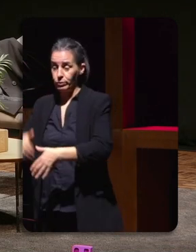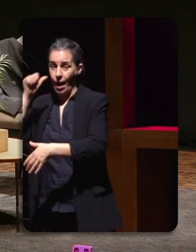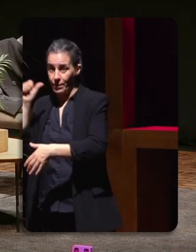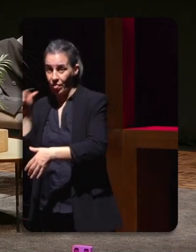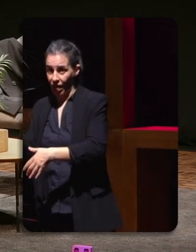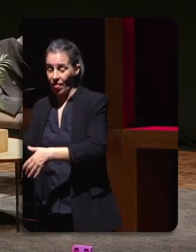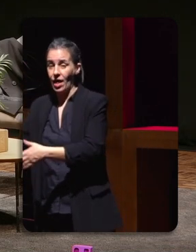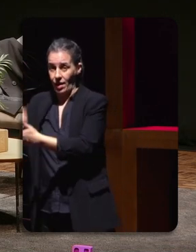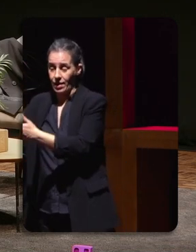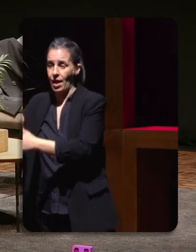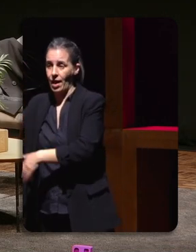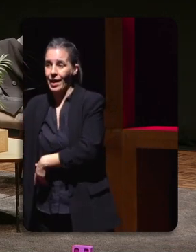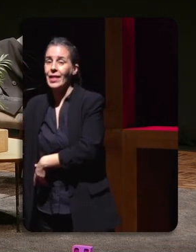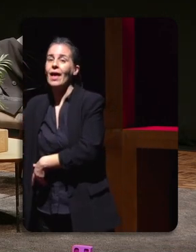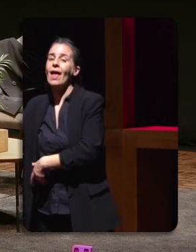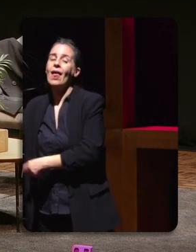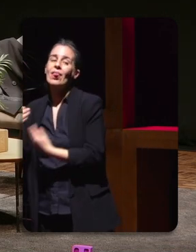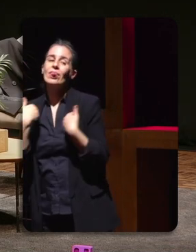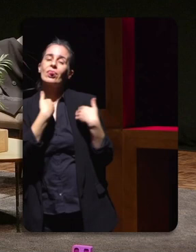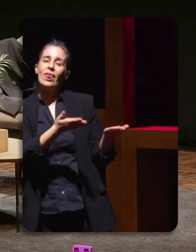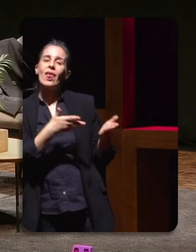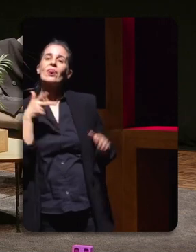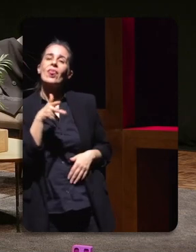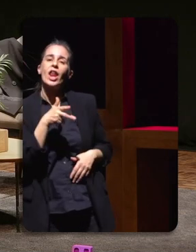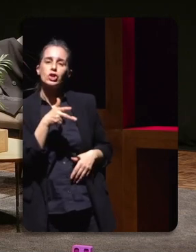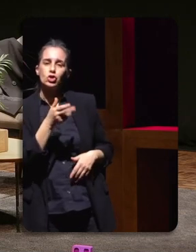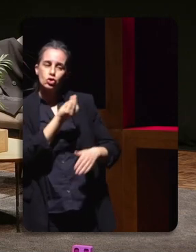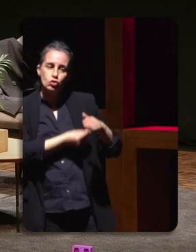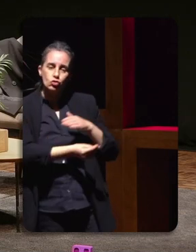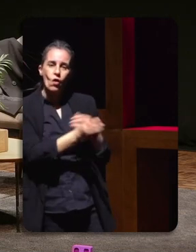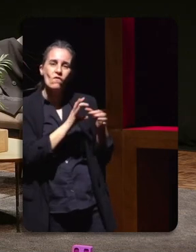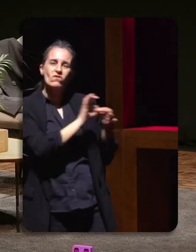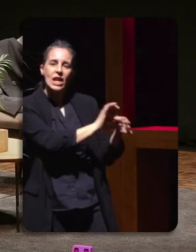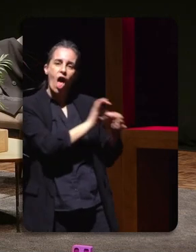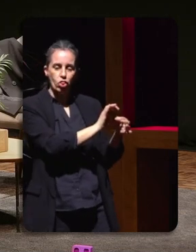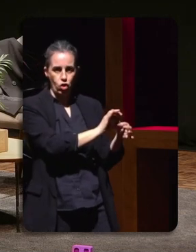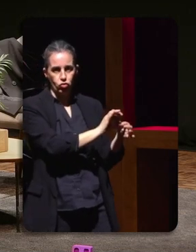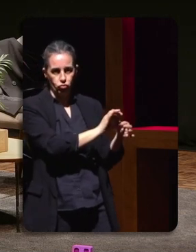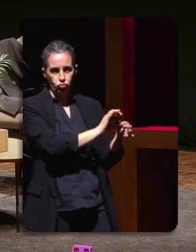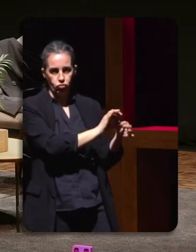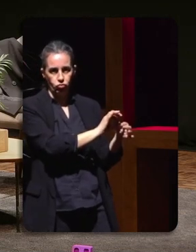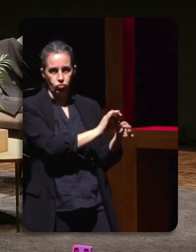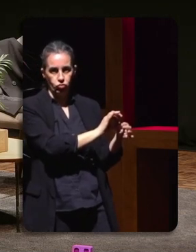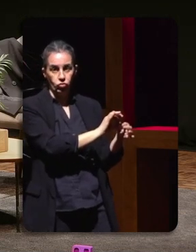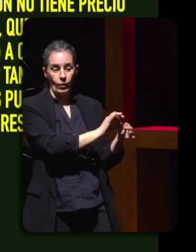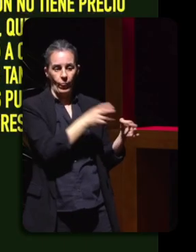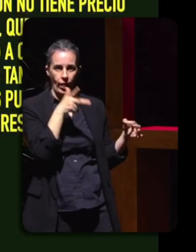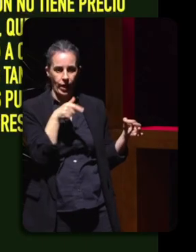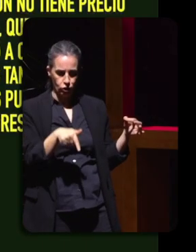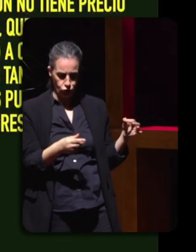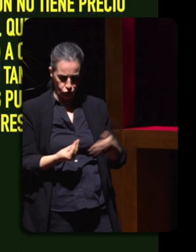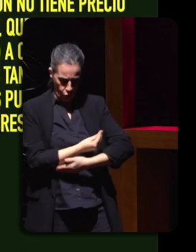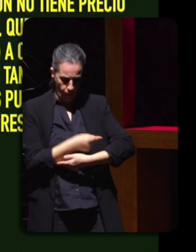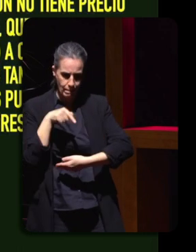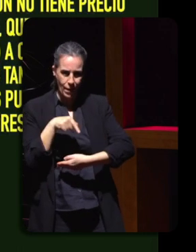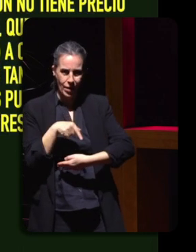de filiación del nacido que habría que ver O sea que yo los derechos del nacido como son suyos no los